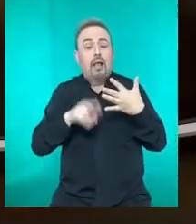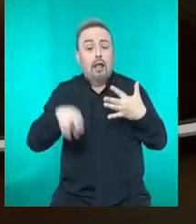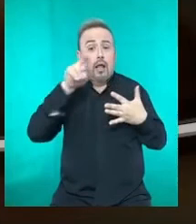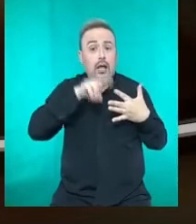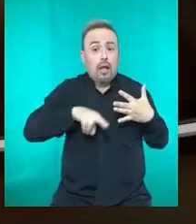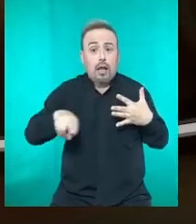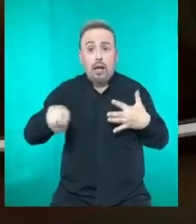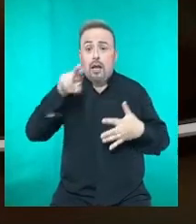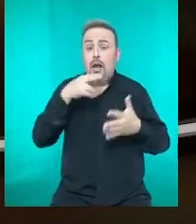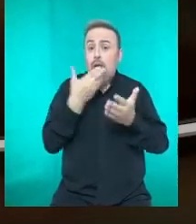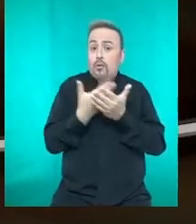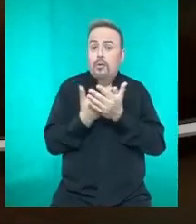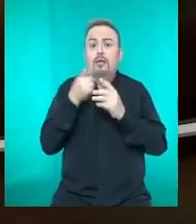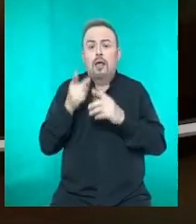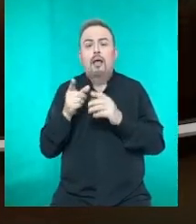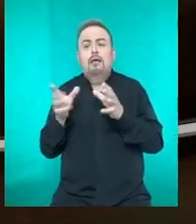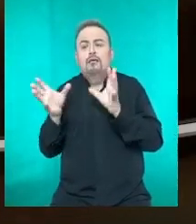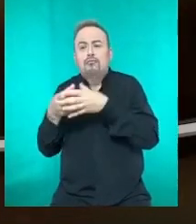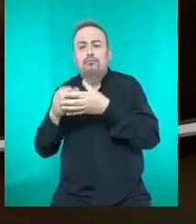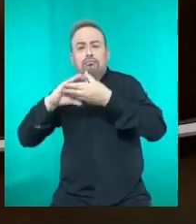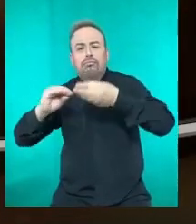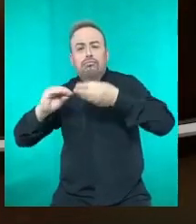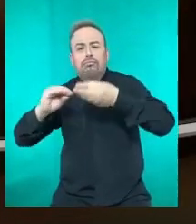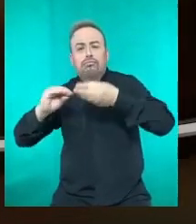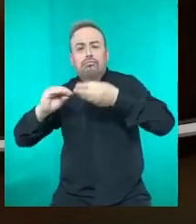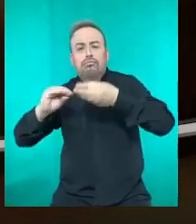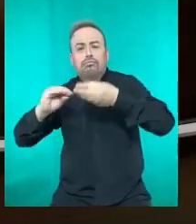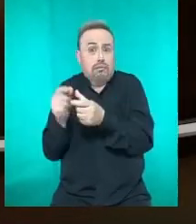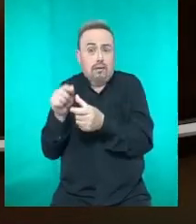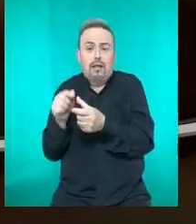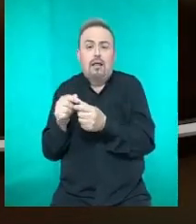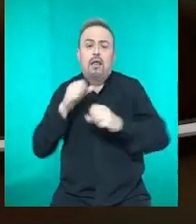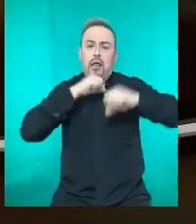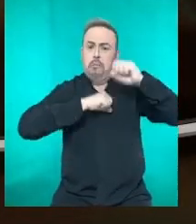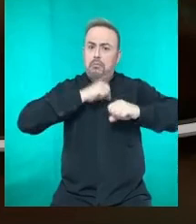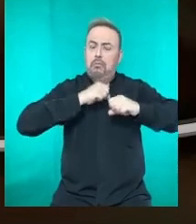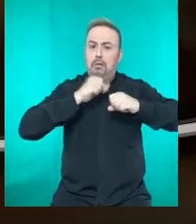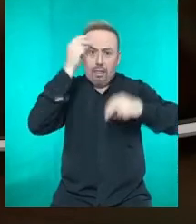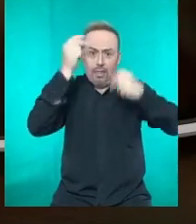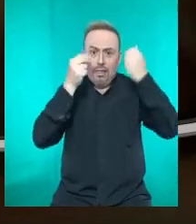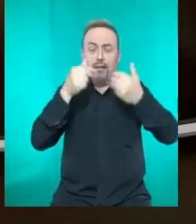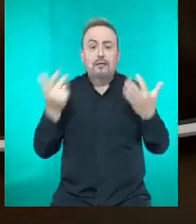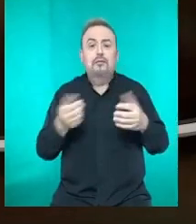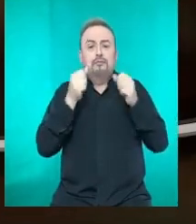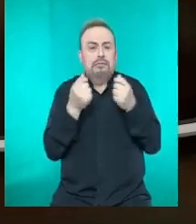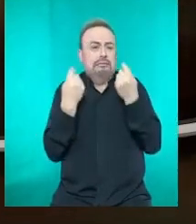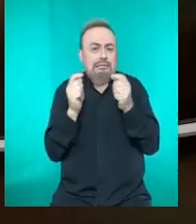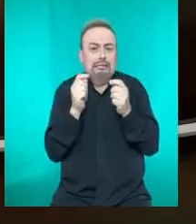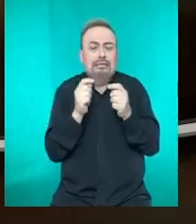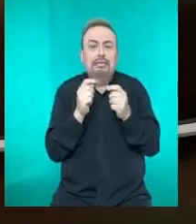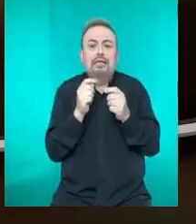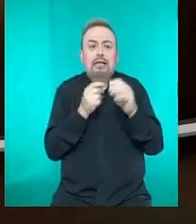la posibilidad a que pequeños artesanos o pequeños empresarios innovadores que quieren intentar entrar a